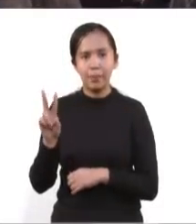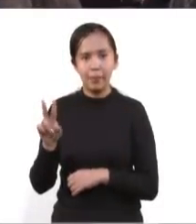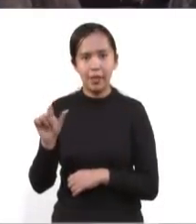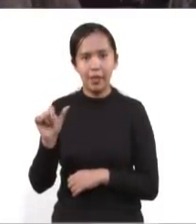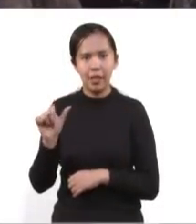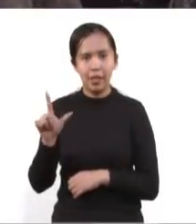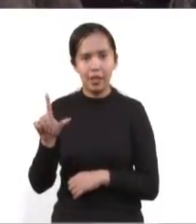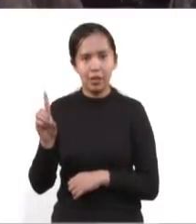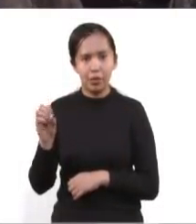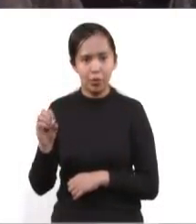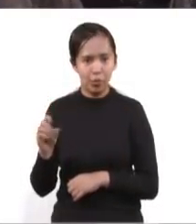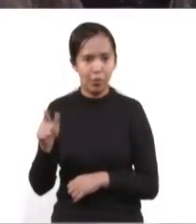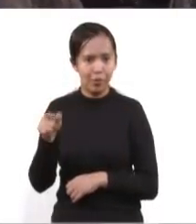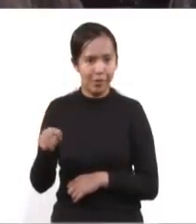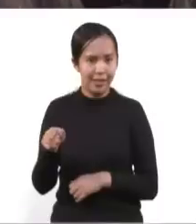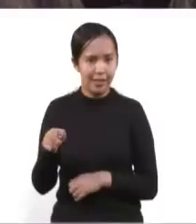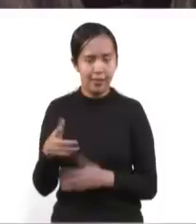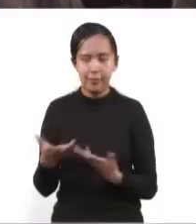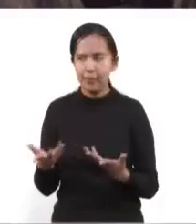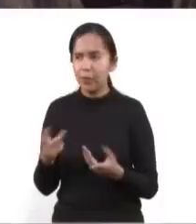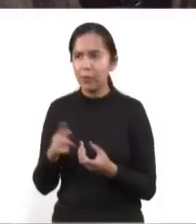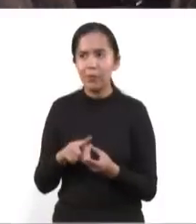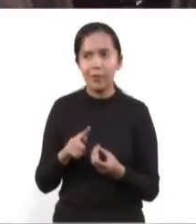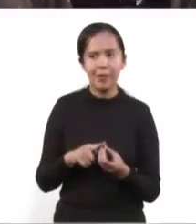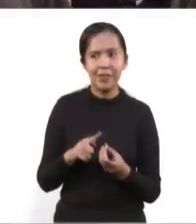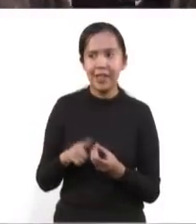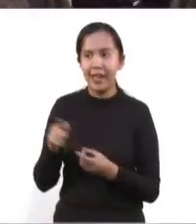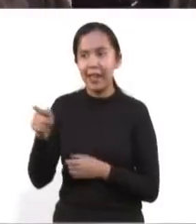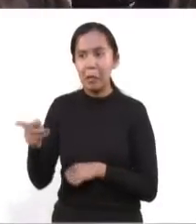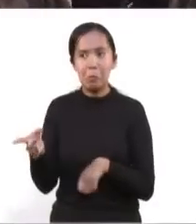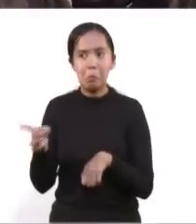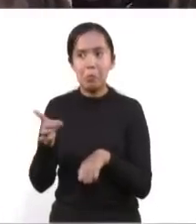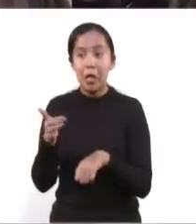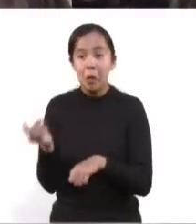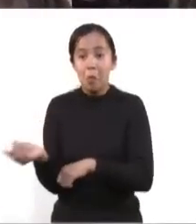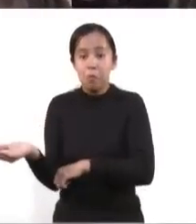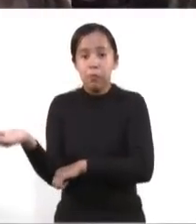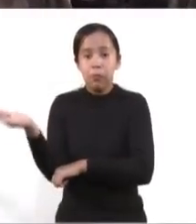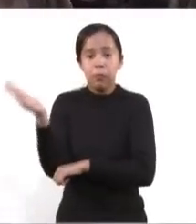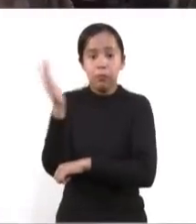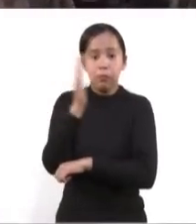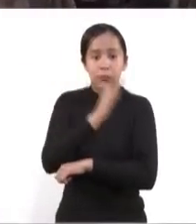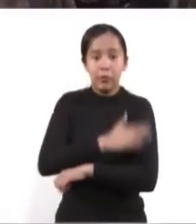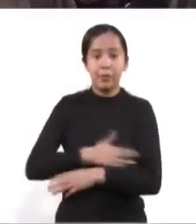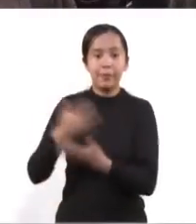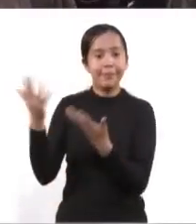León? Que estuvo aquí día y noche.